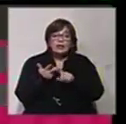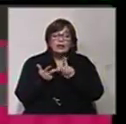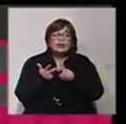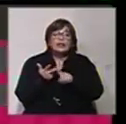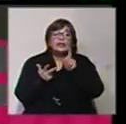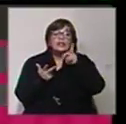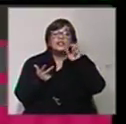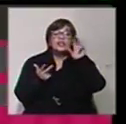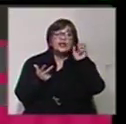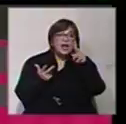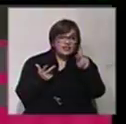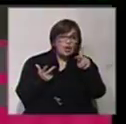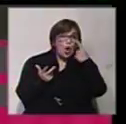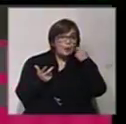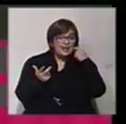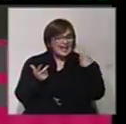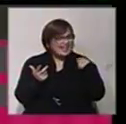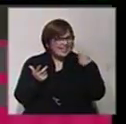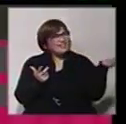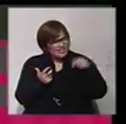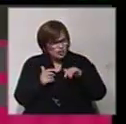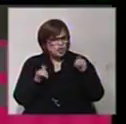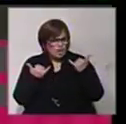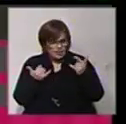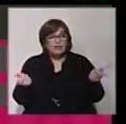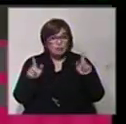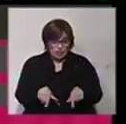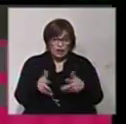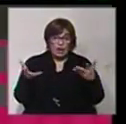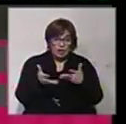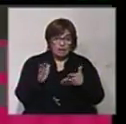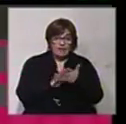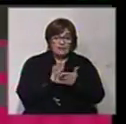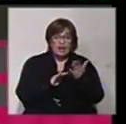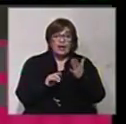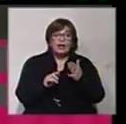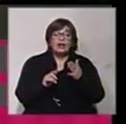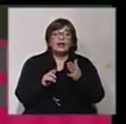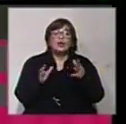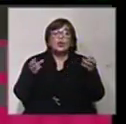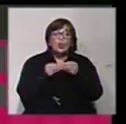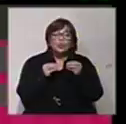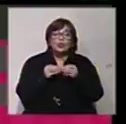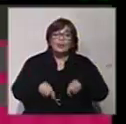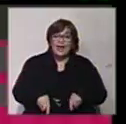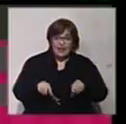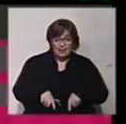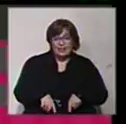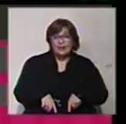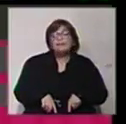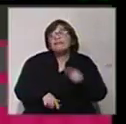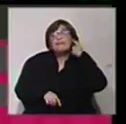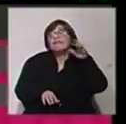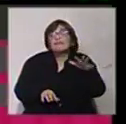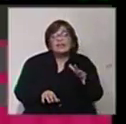Philip Girard es un canadiense que ya estuvo acá en Montevideo Comics, pero ahora vuelve de la mano de la embajada. Y bueno, la idea es que todos